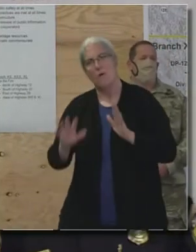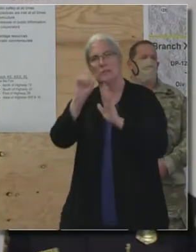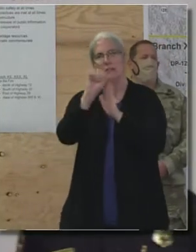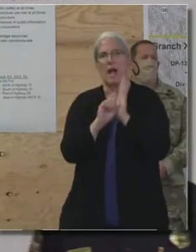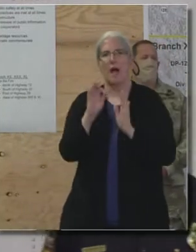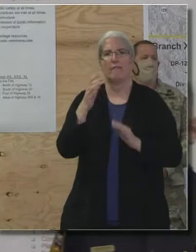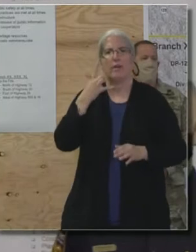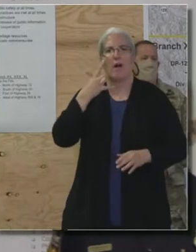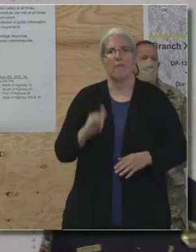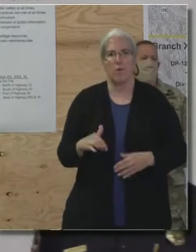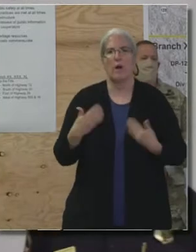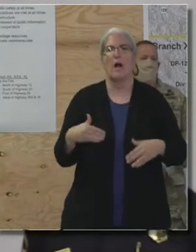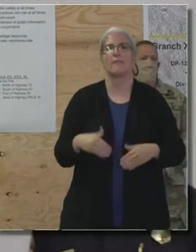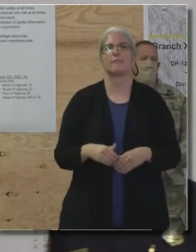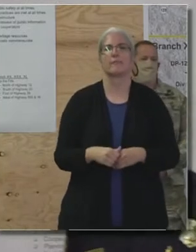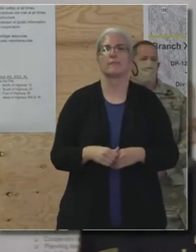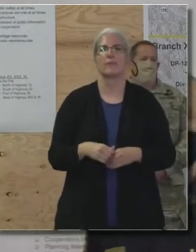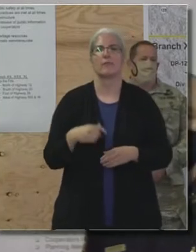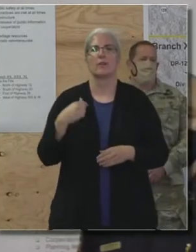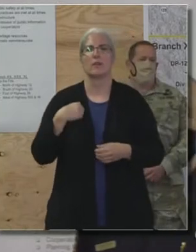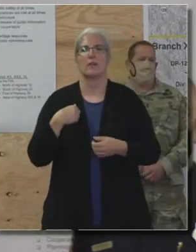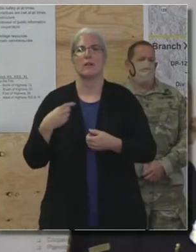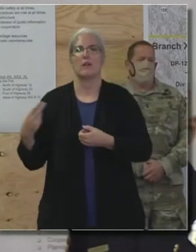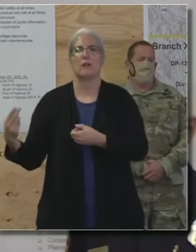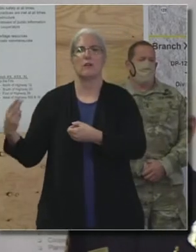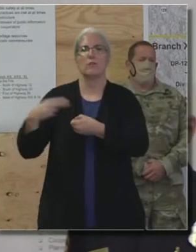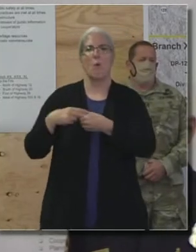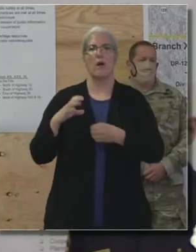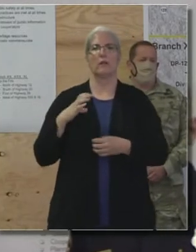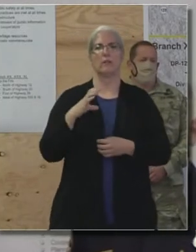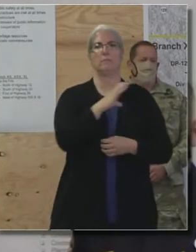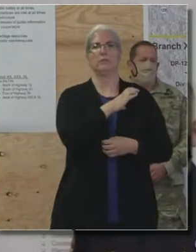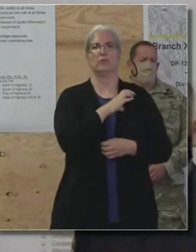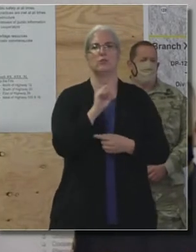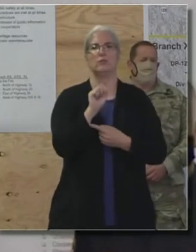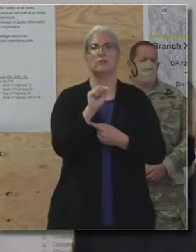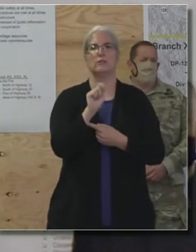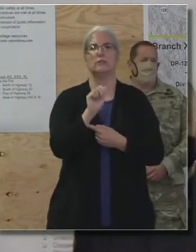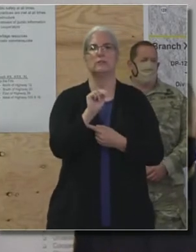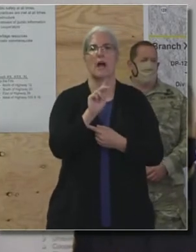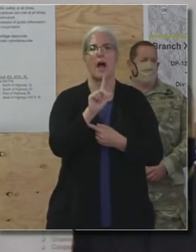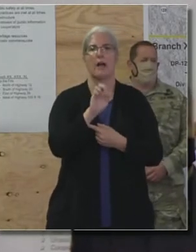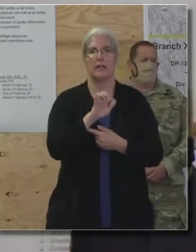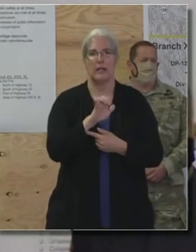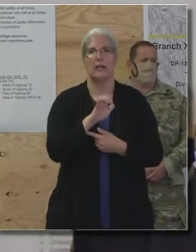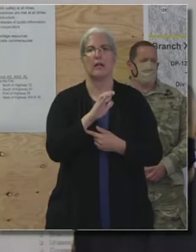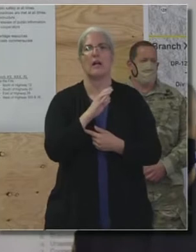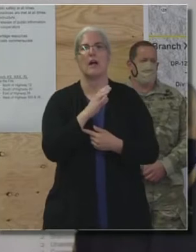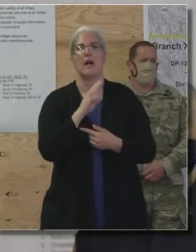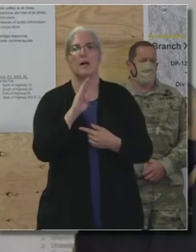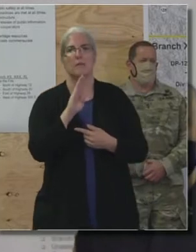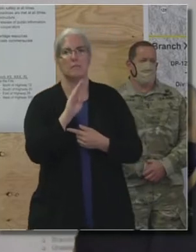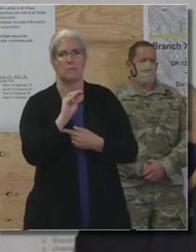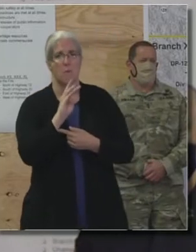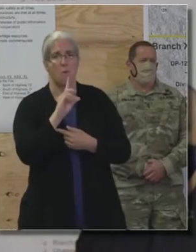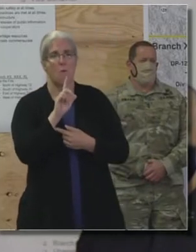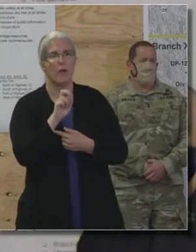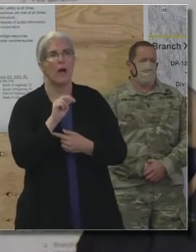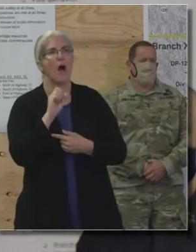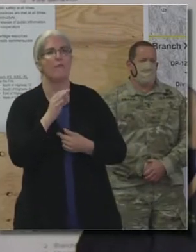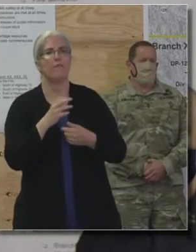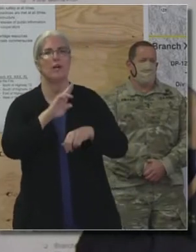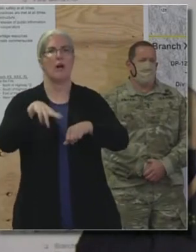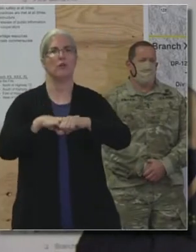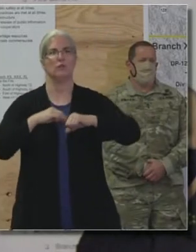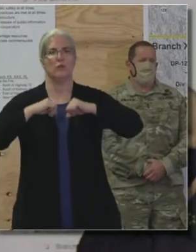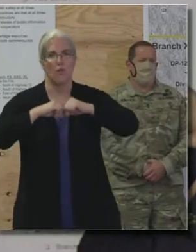gusta que estar aquí de comercio comisionados de am y nacional también agradecido y que